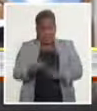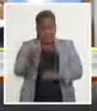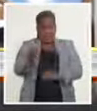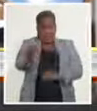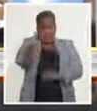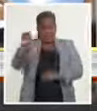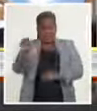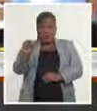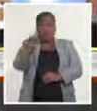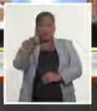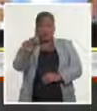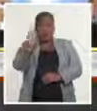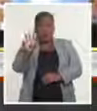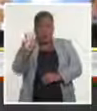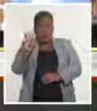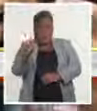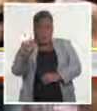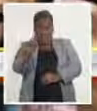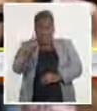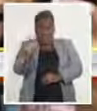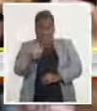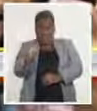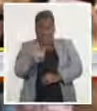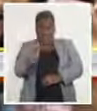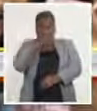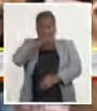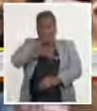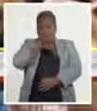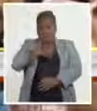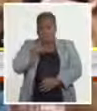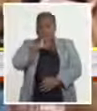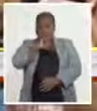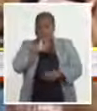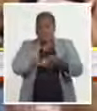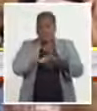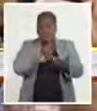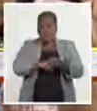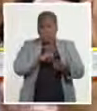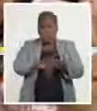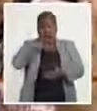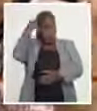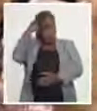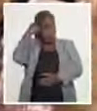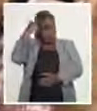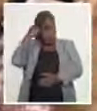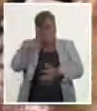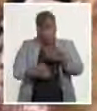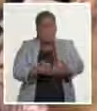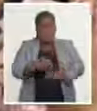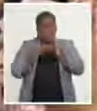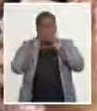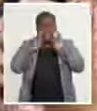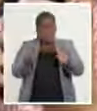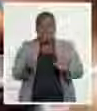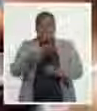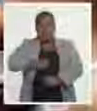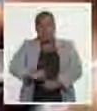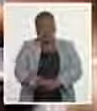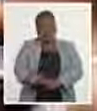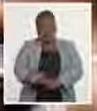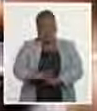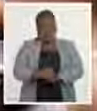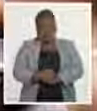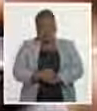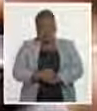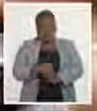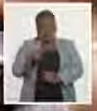143 y 144 sostienen el seguimiento de los padres en todos los procesos esenciales de la vida de sus hijos, incluido el